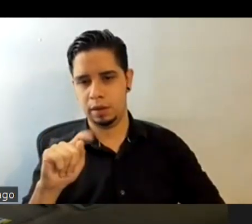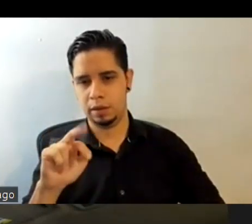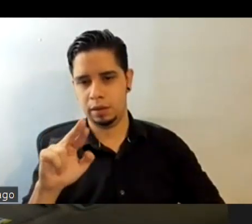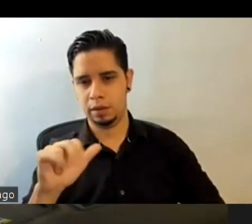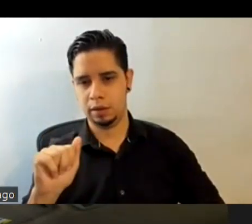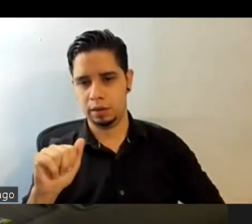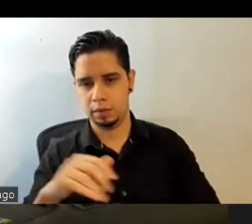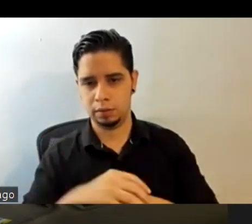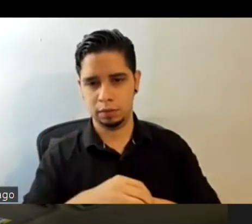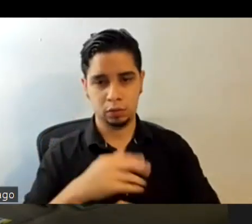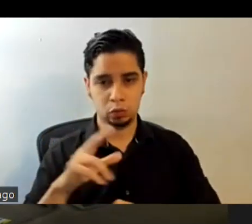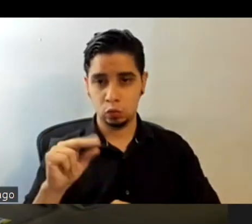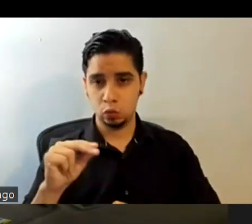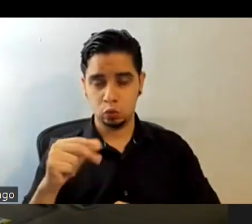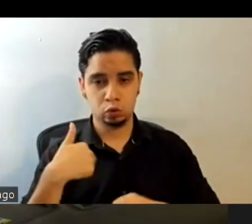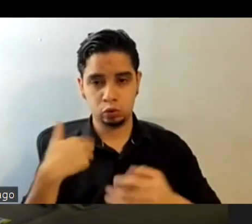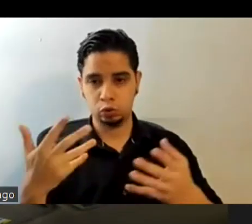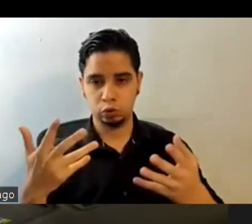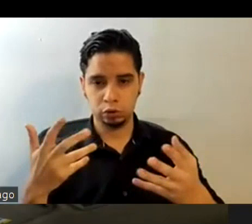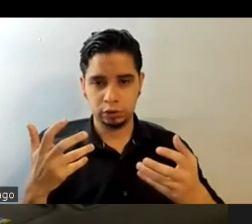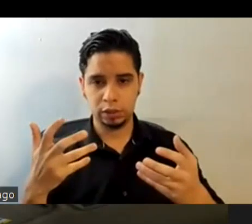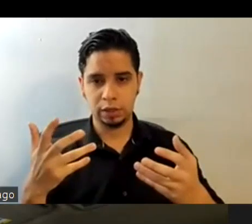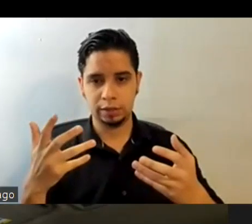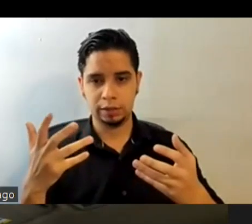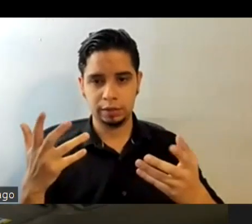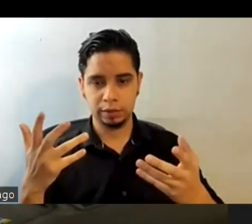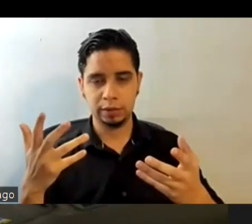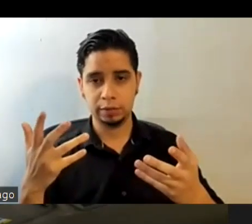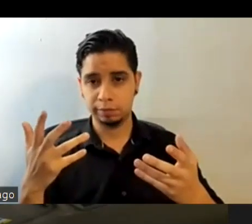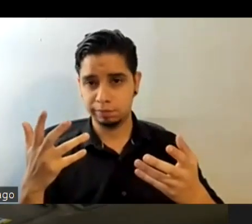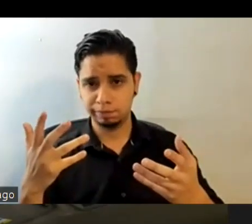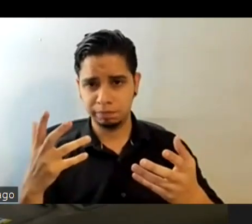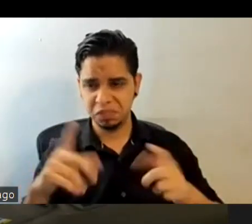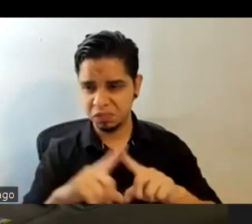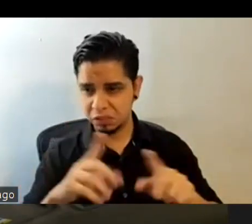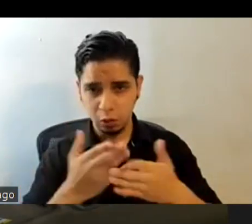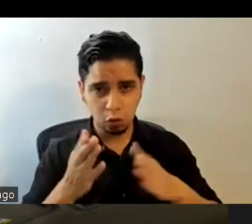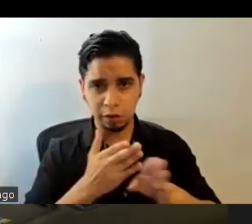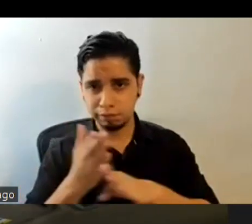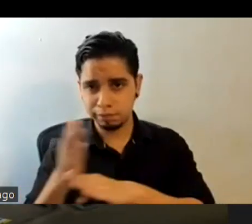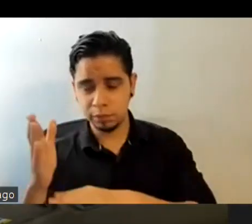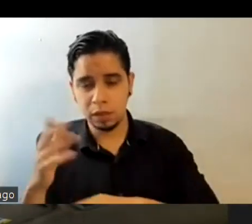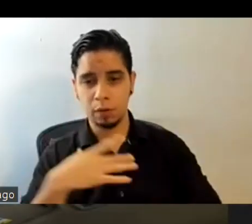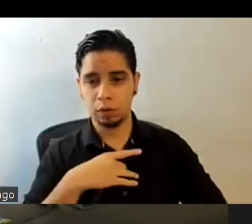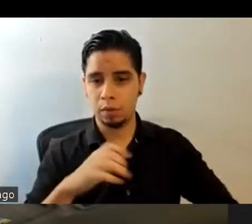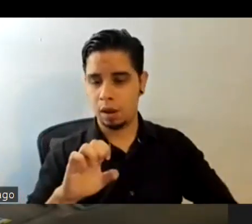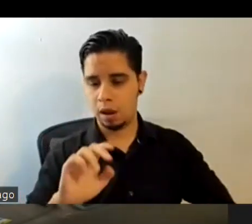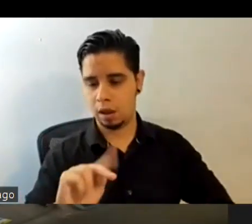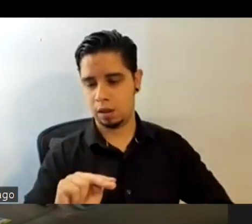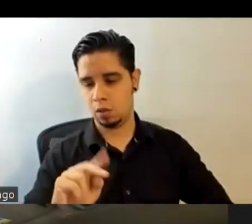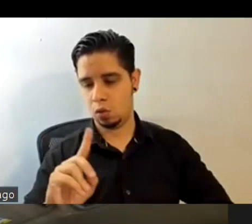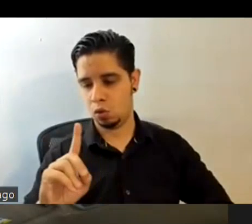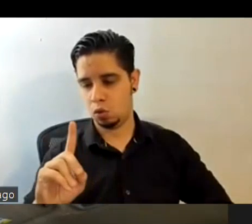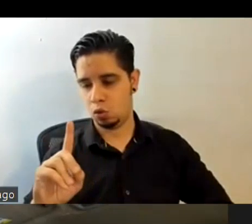yo quería explorar diferentes posibilidades. Me gustaba la endocrinología, me